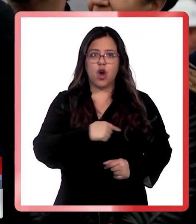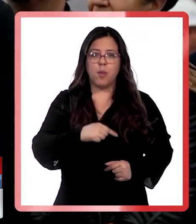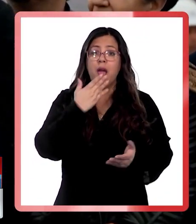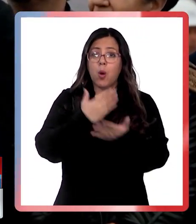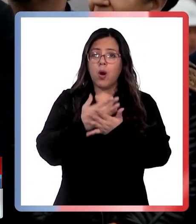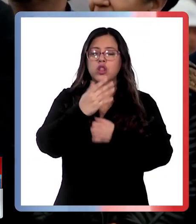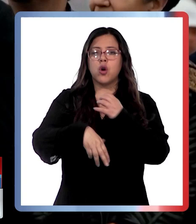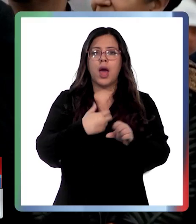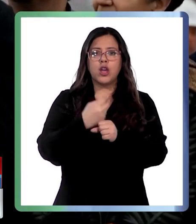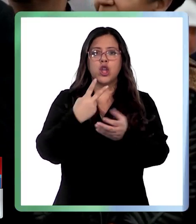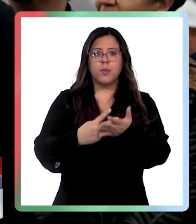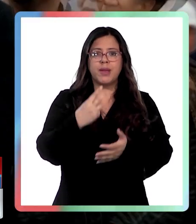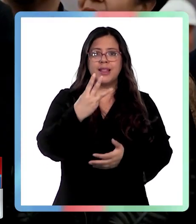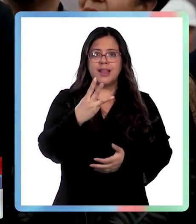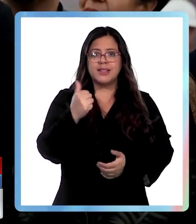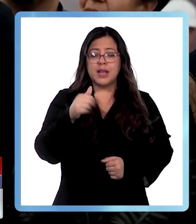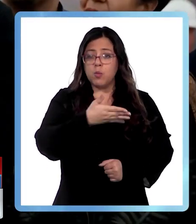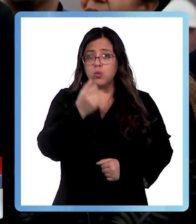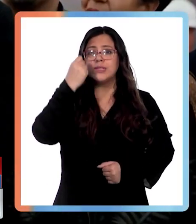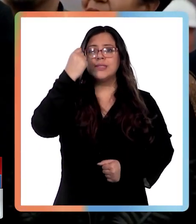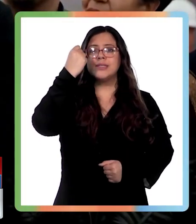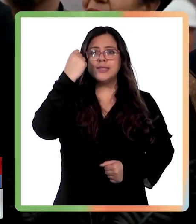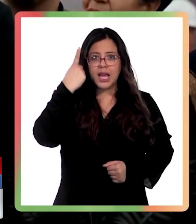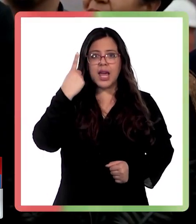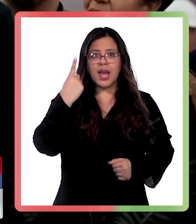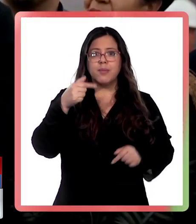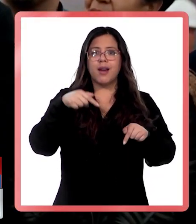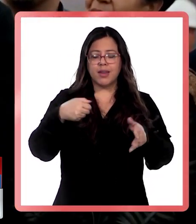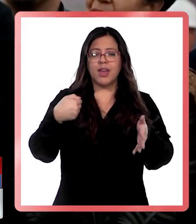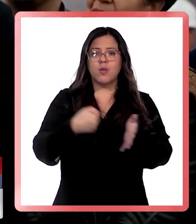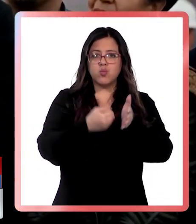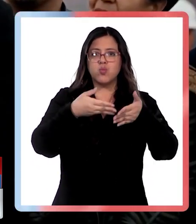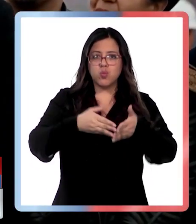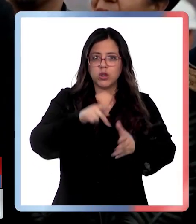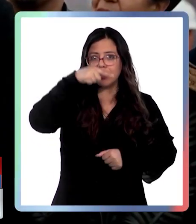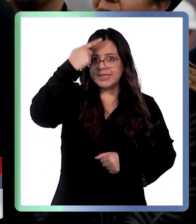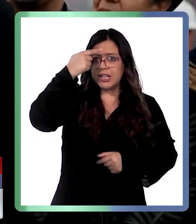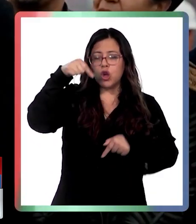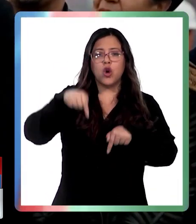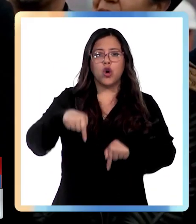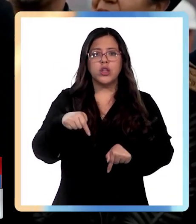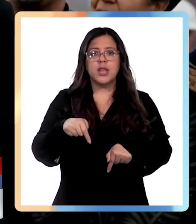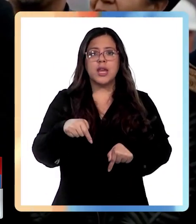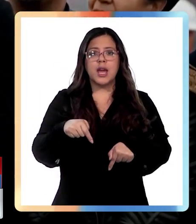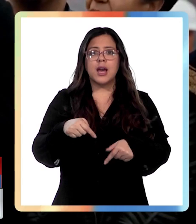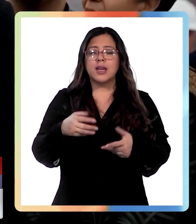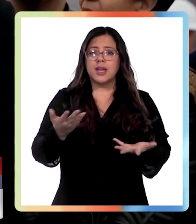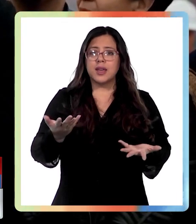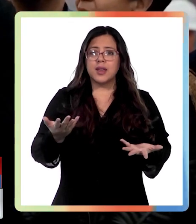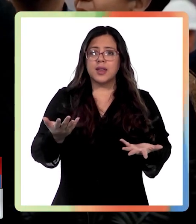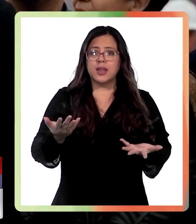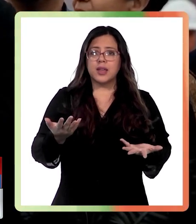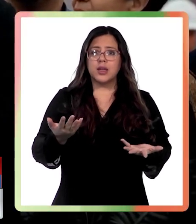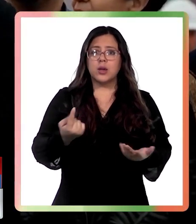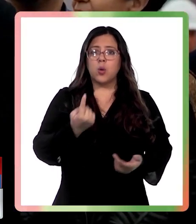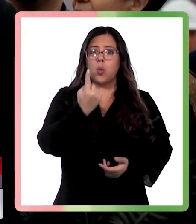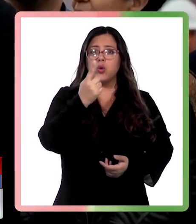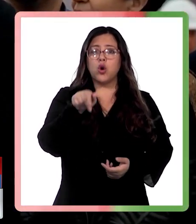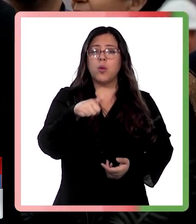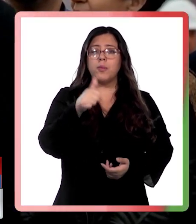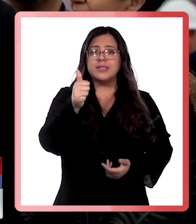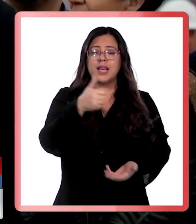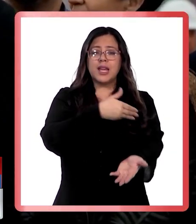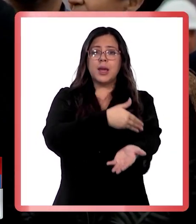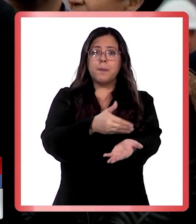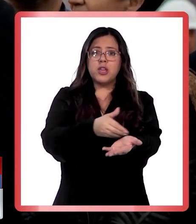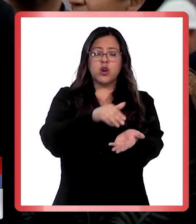el 2036. Para que se hagan una idea, la capacidad del puerto de San Antonio hoy día es de mover